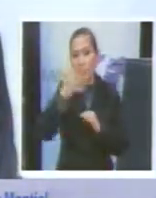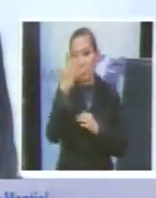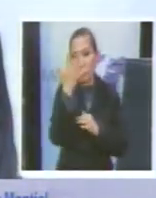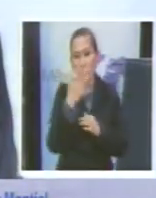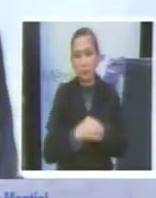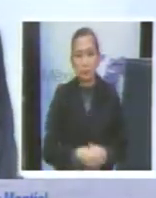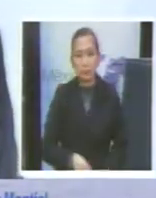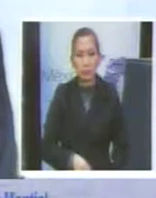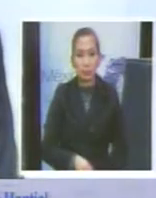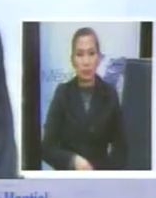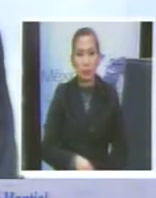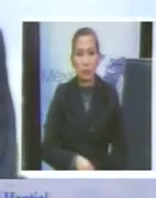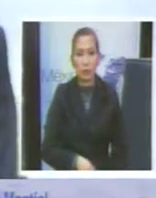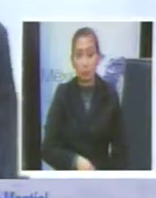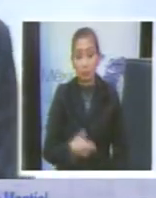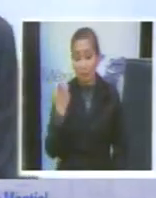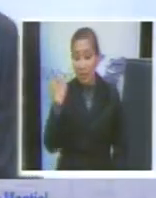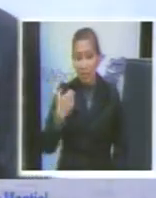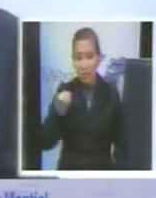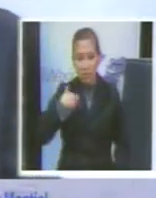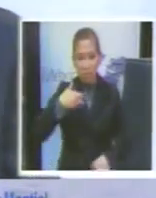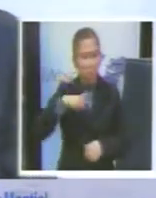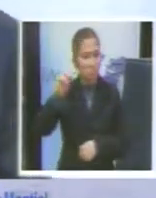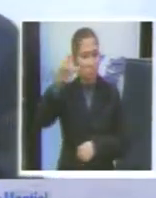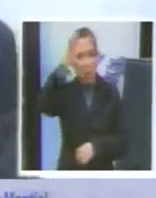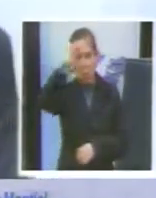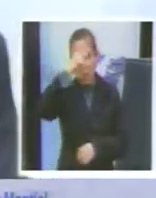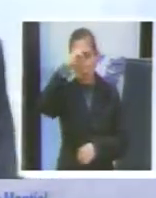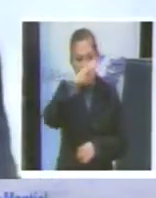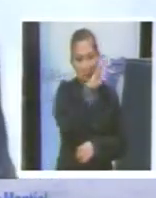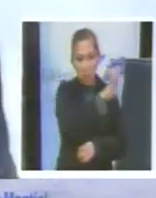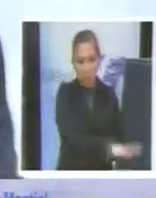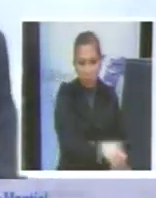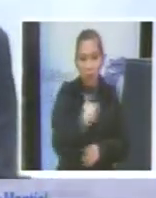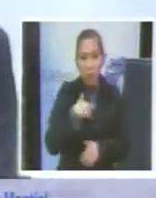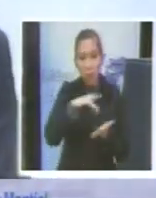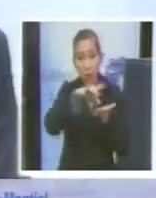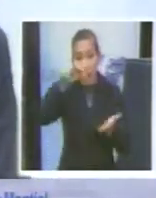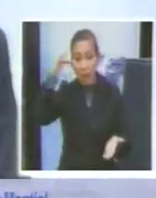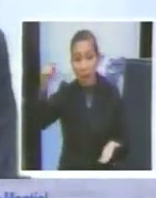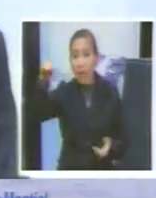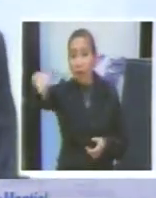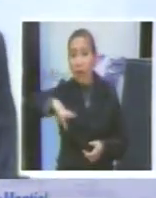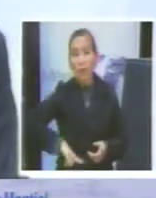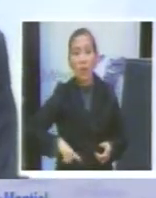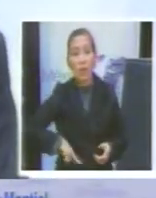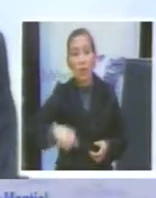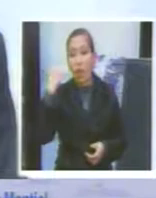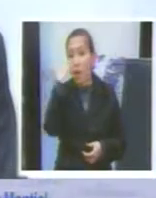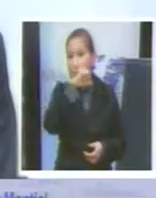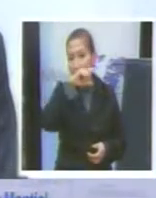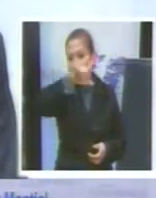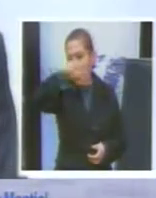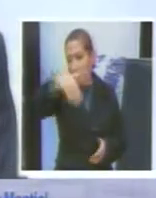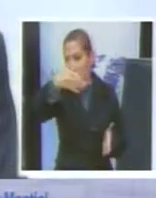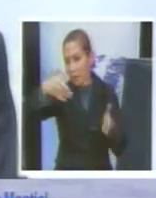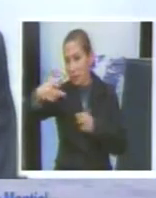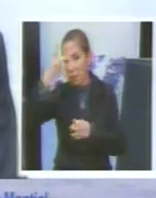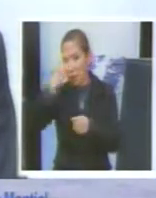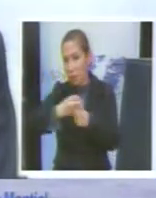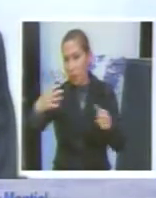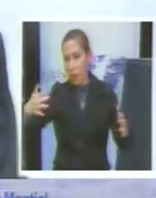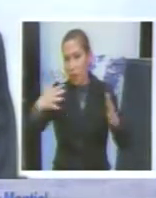1945. Fue esta protesta mexicana también la que ha garantizado el agradecimiento de los gobiernos austriacos posteriores a la Segunda